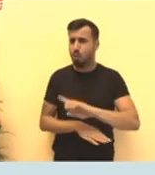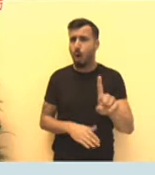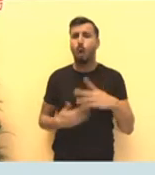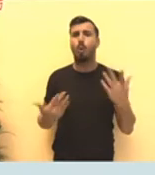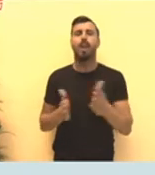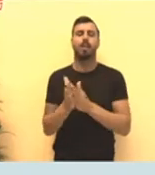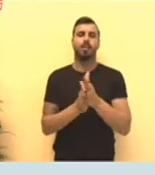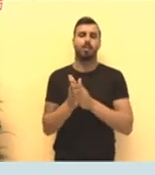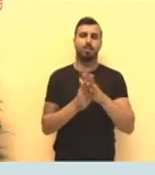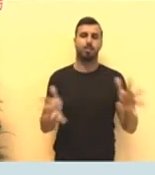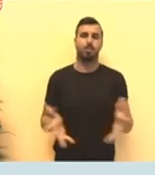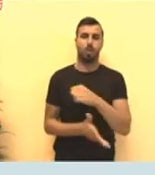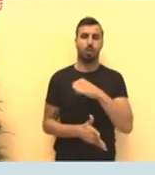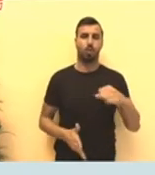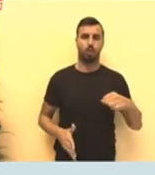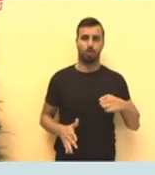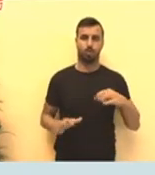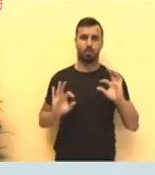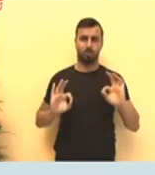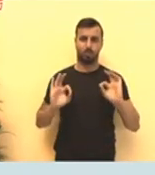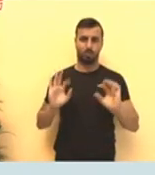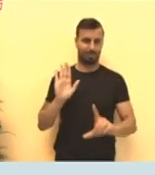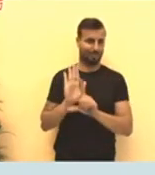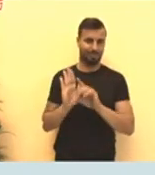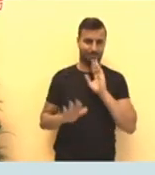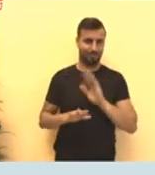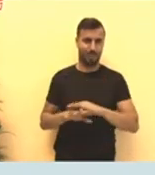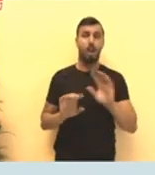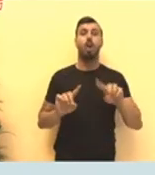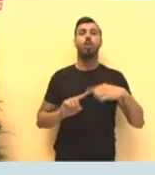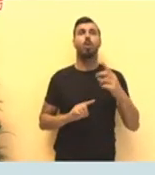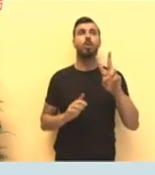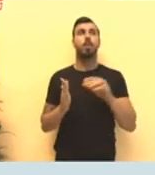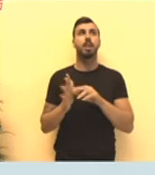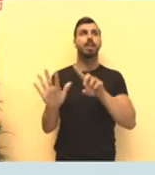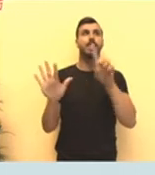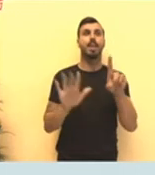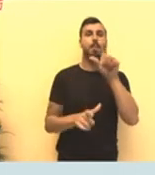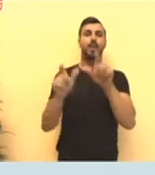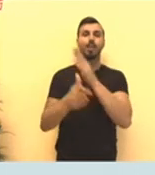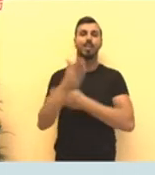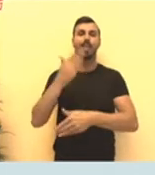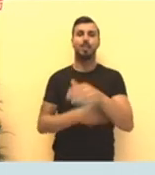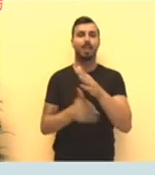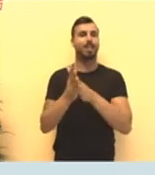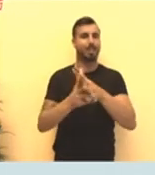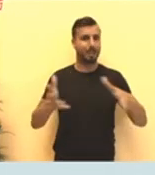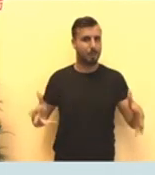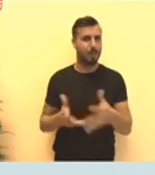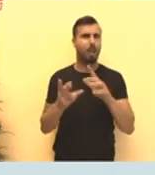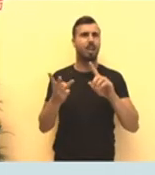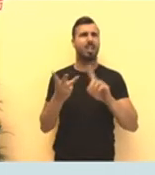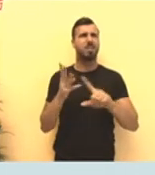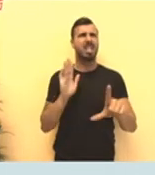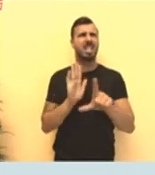de la Autonomía Personal. En el 2006 se proclama la Convención sobre los Derechos de las Personas con Discapacidad. En el 2006 también aparece